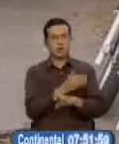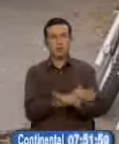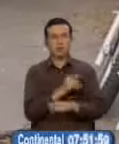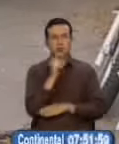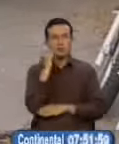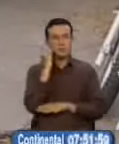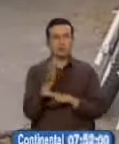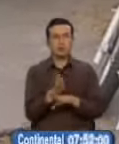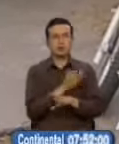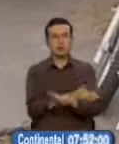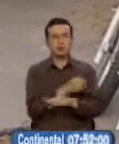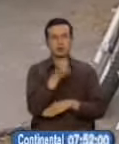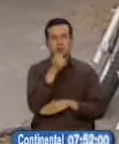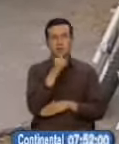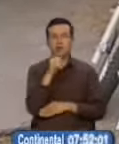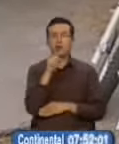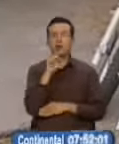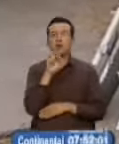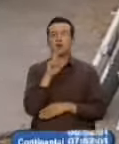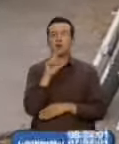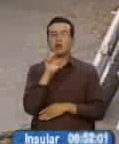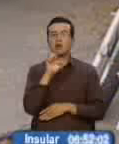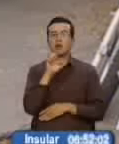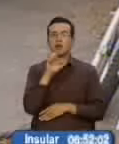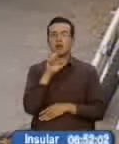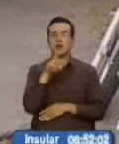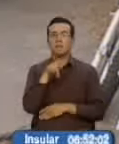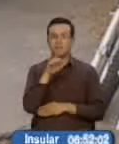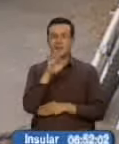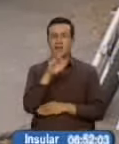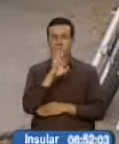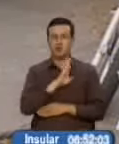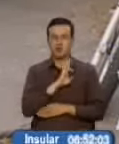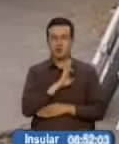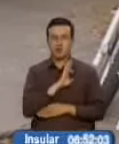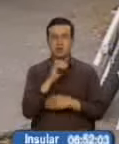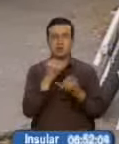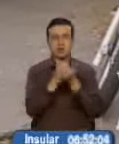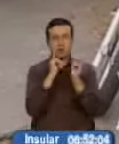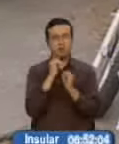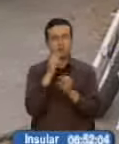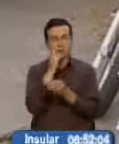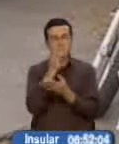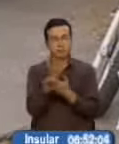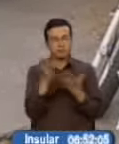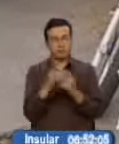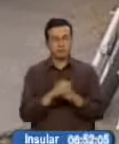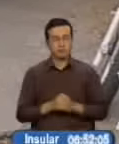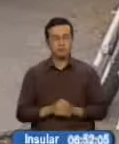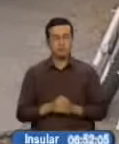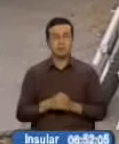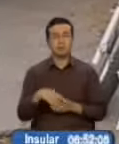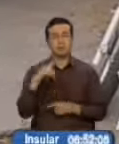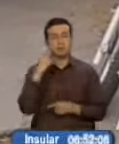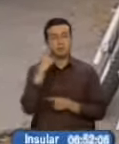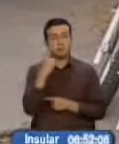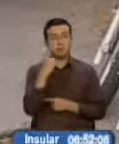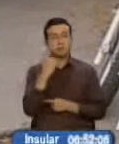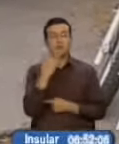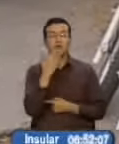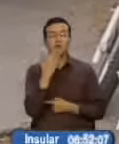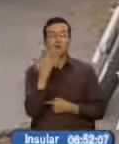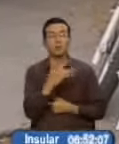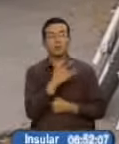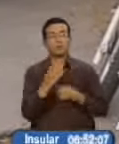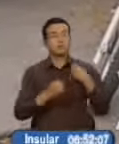un par de días atrás Pablo Repetto a David Lucero, parte del equipo de Ecuador TV, en el que seguramente nos va a imbuir